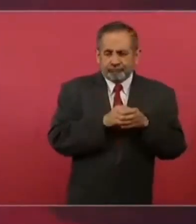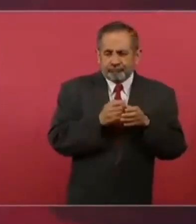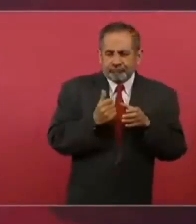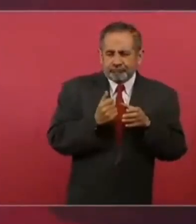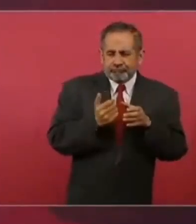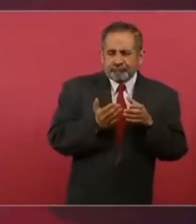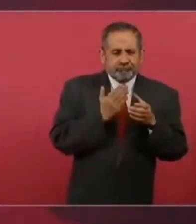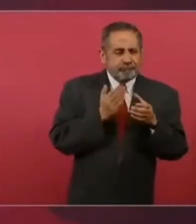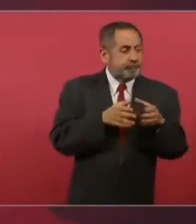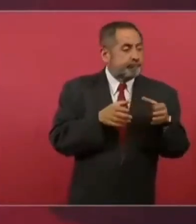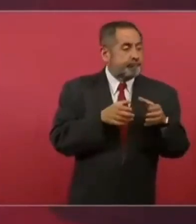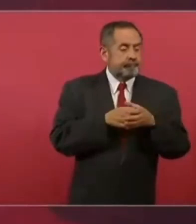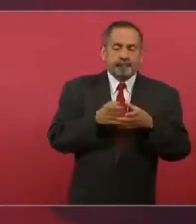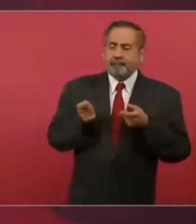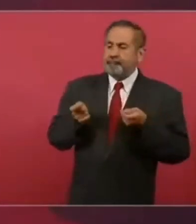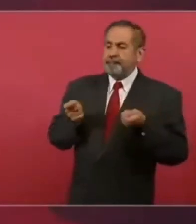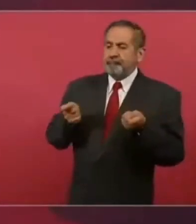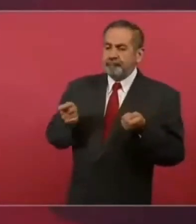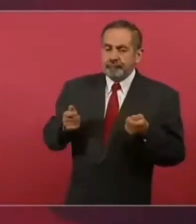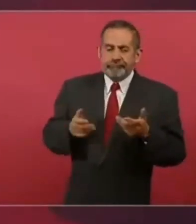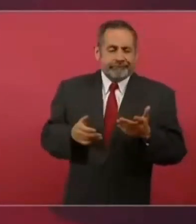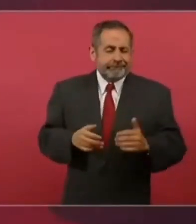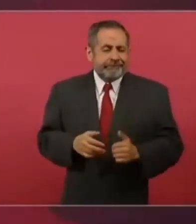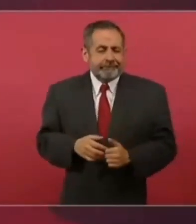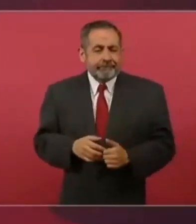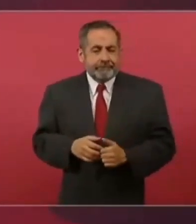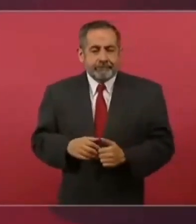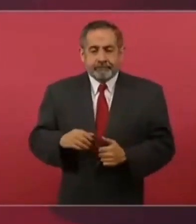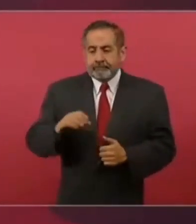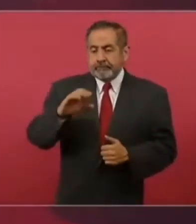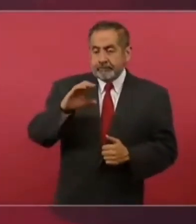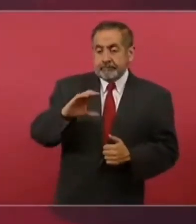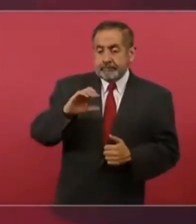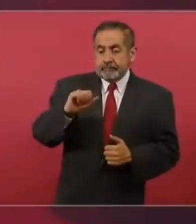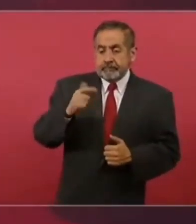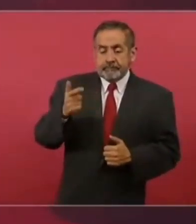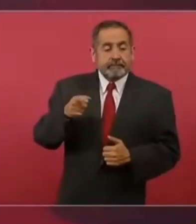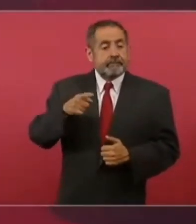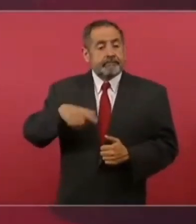Salinas es el que entrega la mina de Cananea